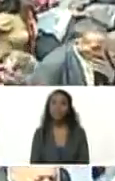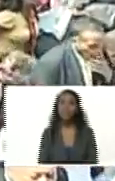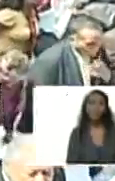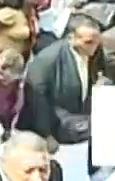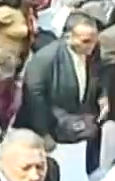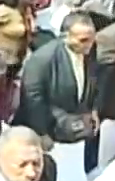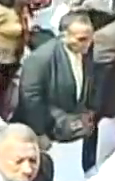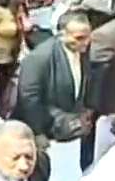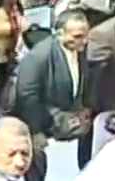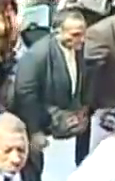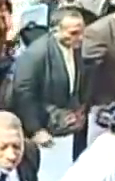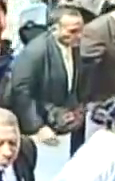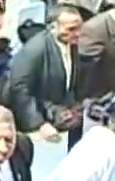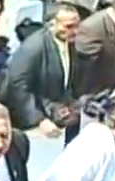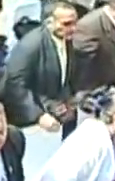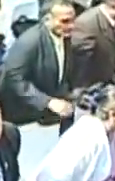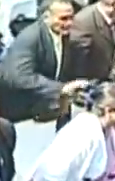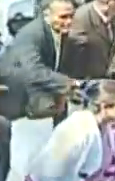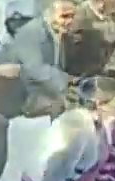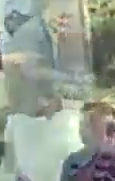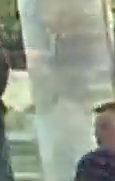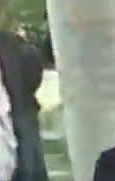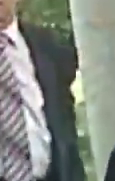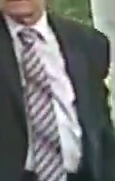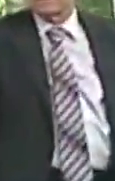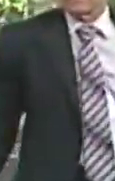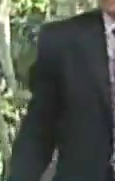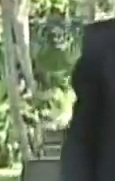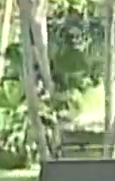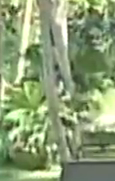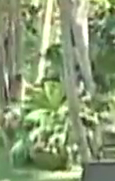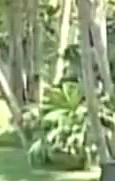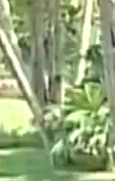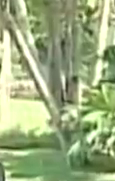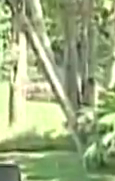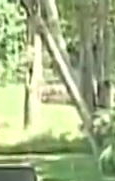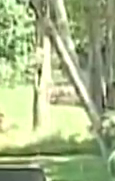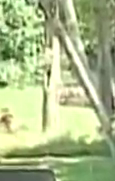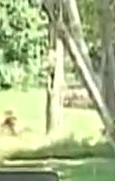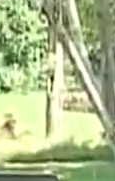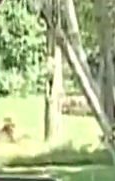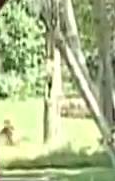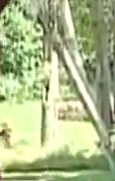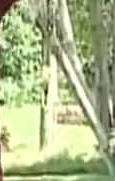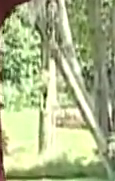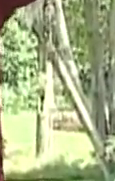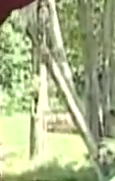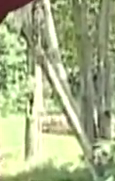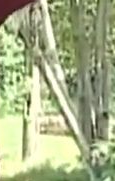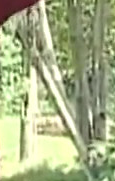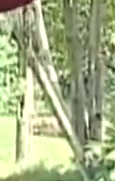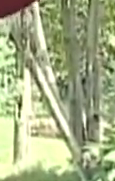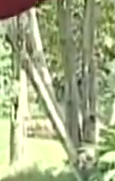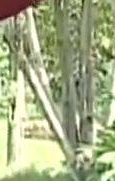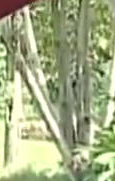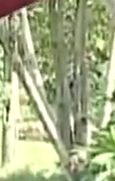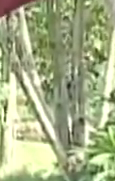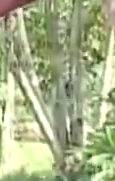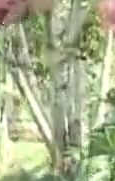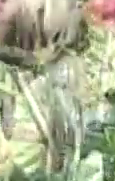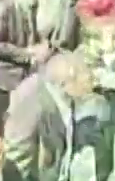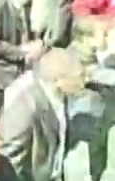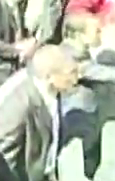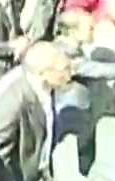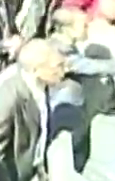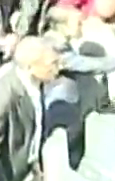Constitucional de la República Bolivariana de Venezuela, Nicolás Maduro, quien además ha recibido las bendiciones. ¿Cuánto creen que el